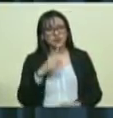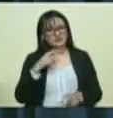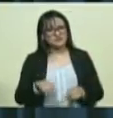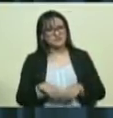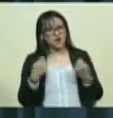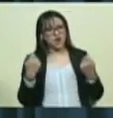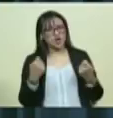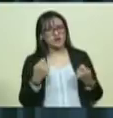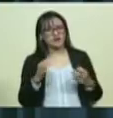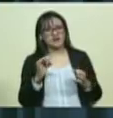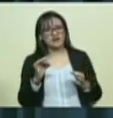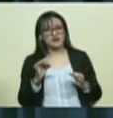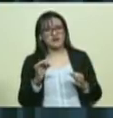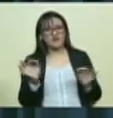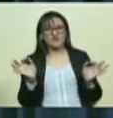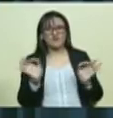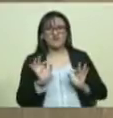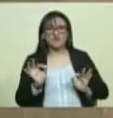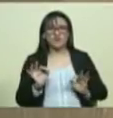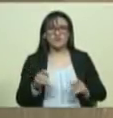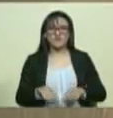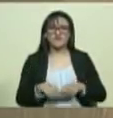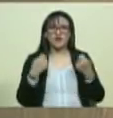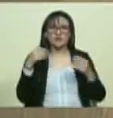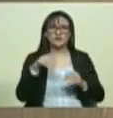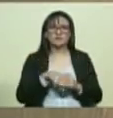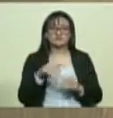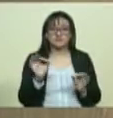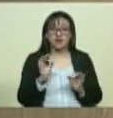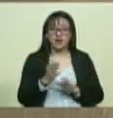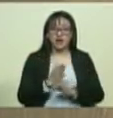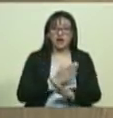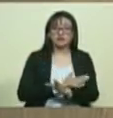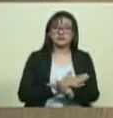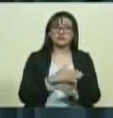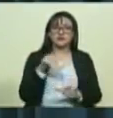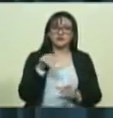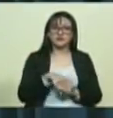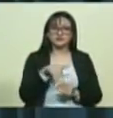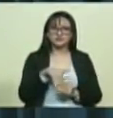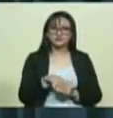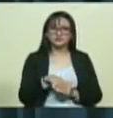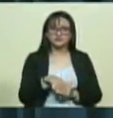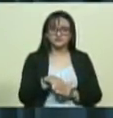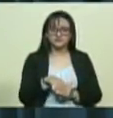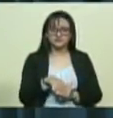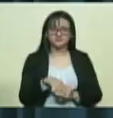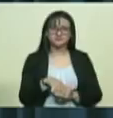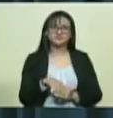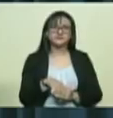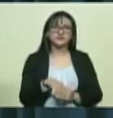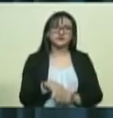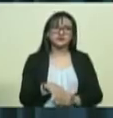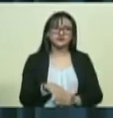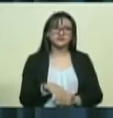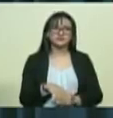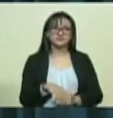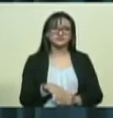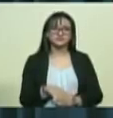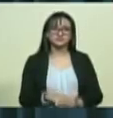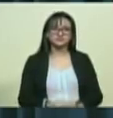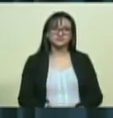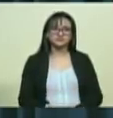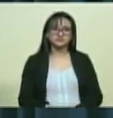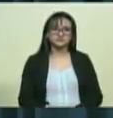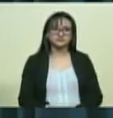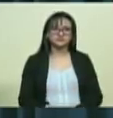están estableciendo que se van a establecer mecanismos fraudulenta en el evento electoral justamente antes de que el evento electoral ocurra